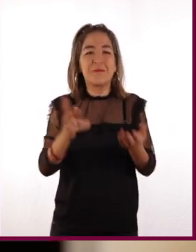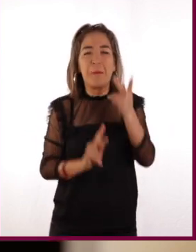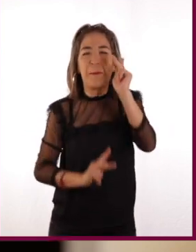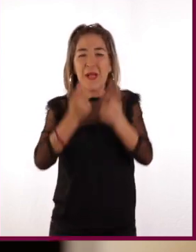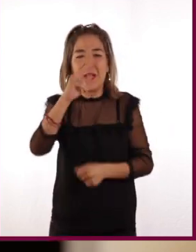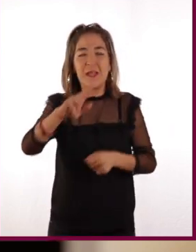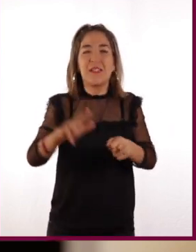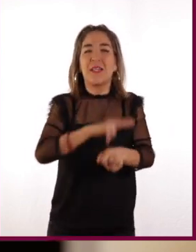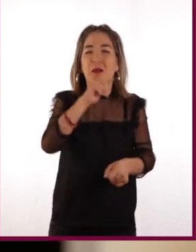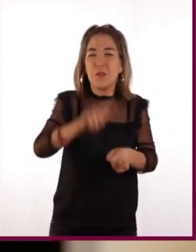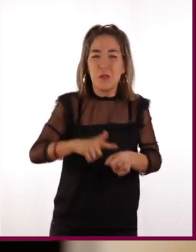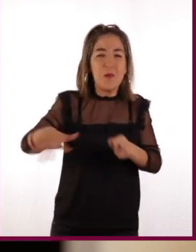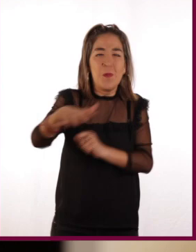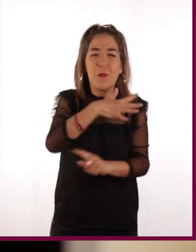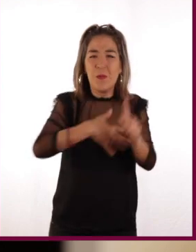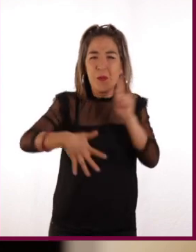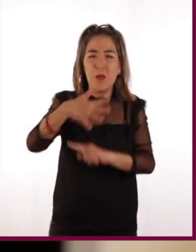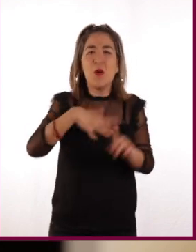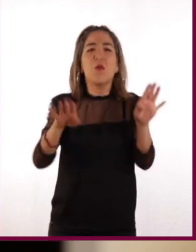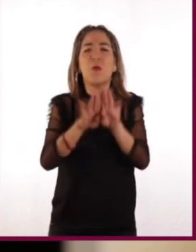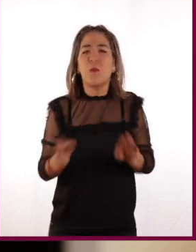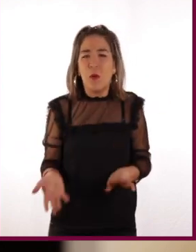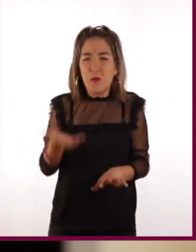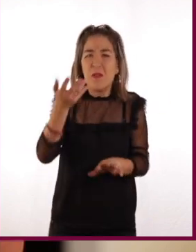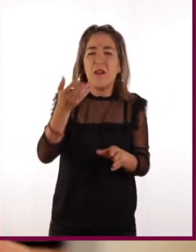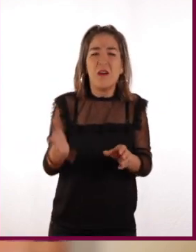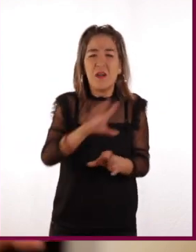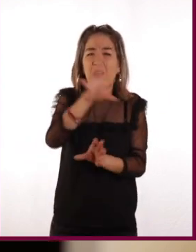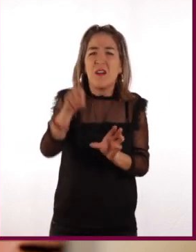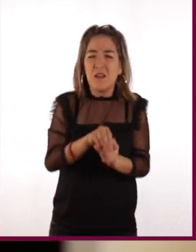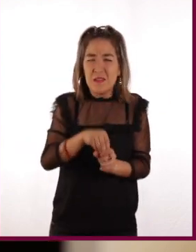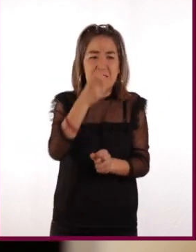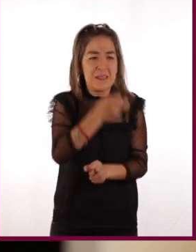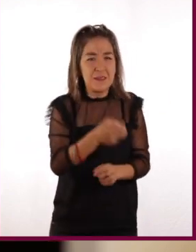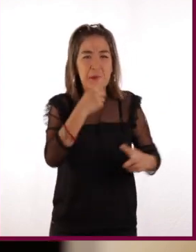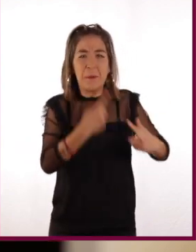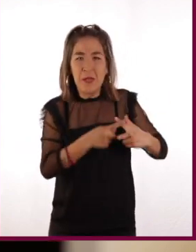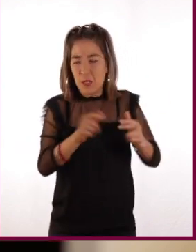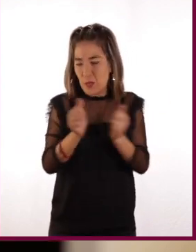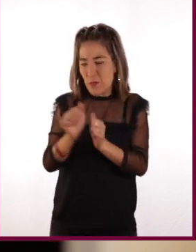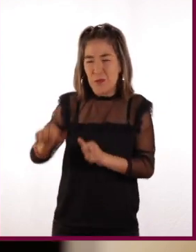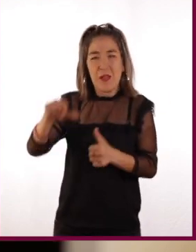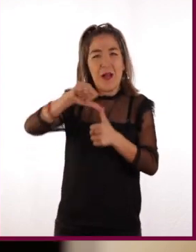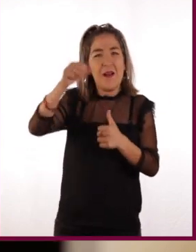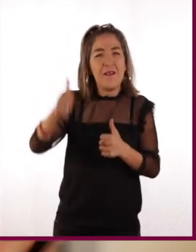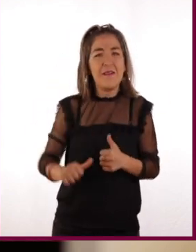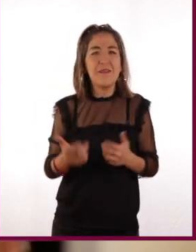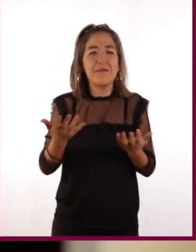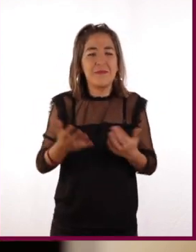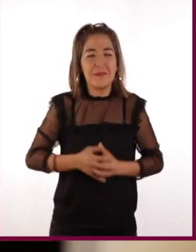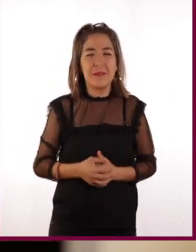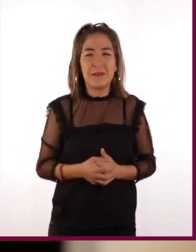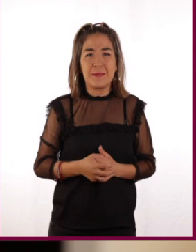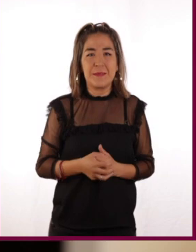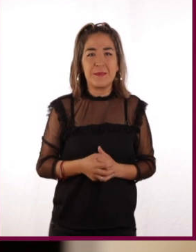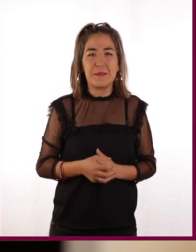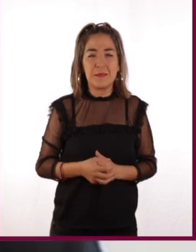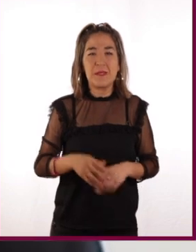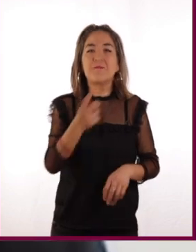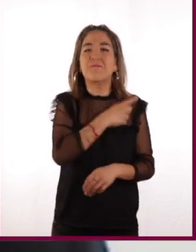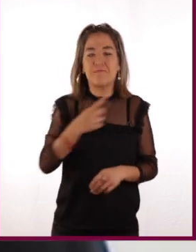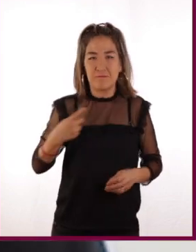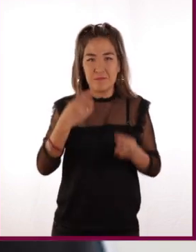que las matemáticas son el lenguaje de la naturaleza. ¿Cómo se integran las matemáticas con el Art Nouveau y su representación de la